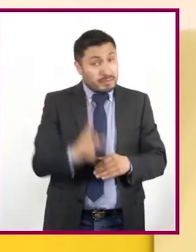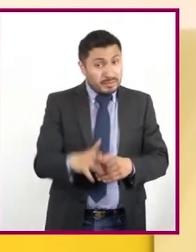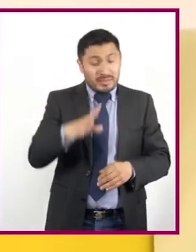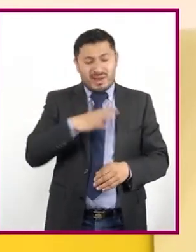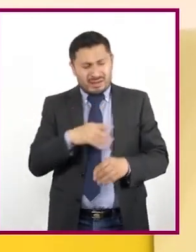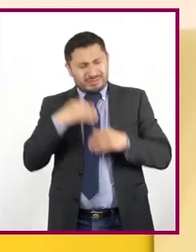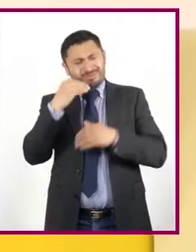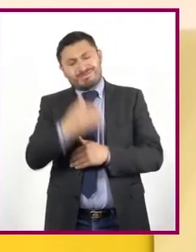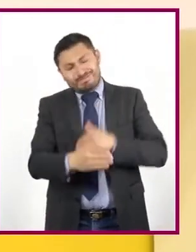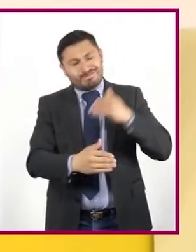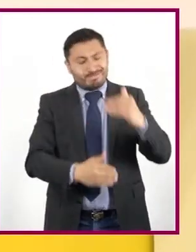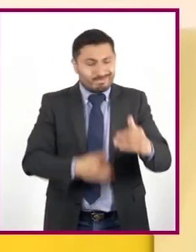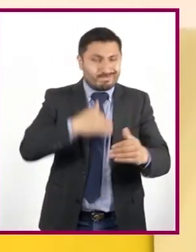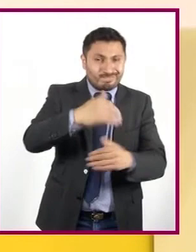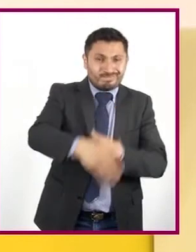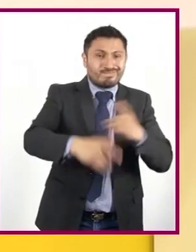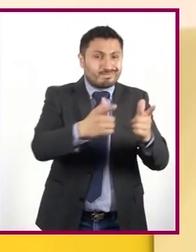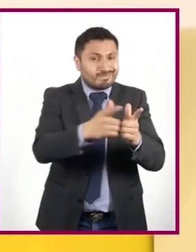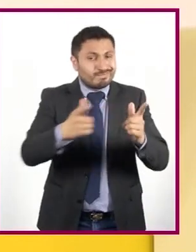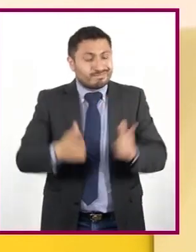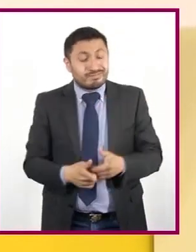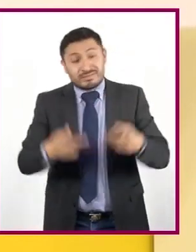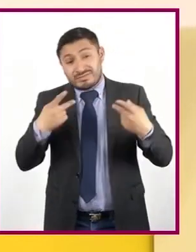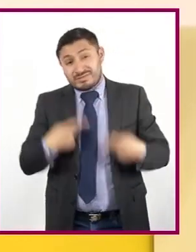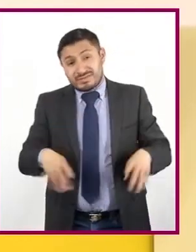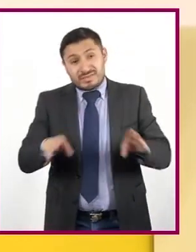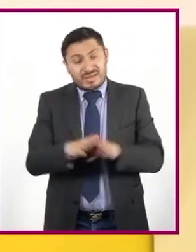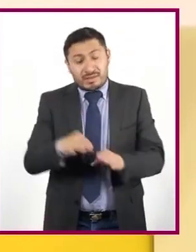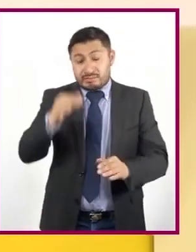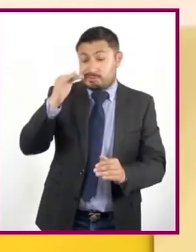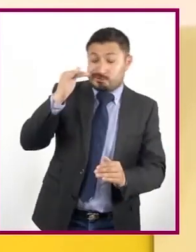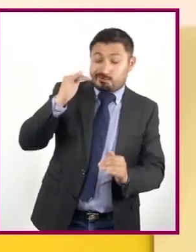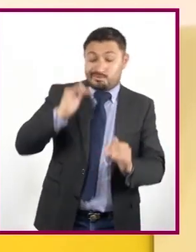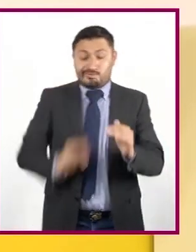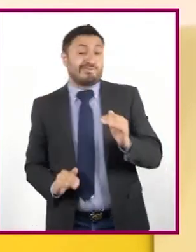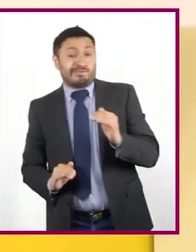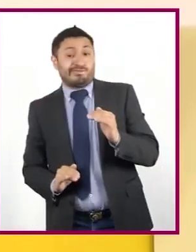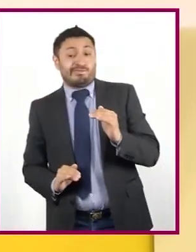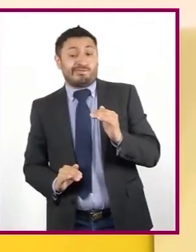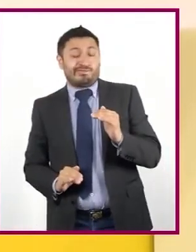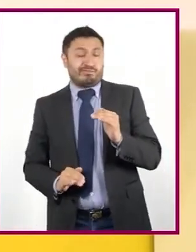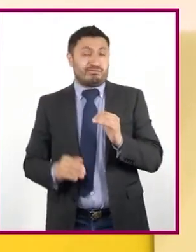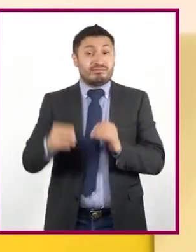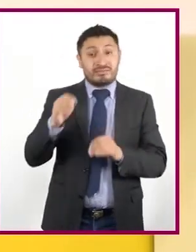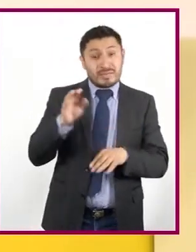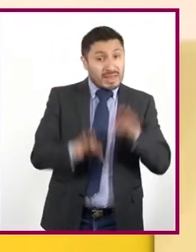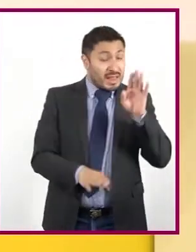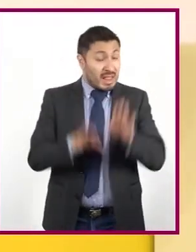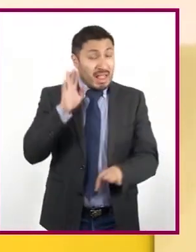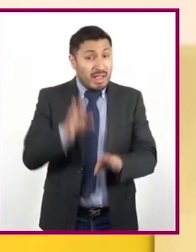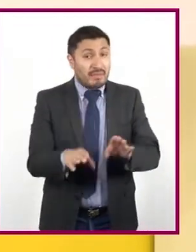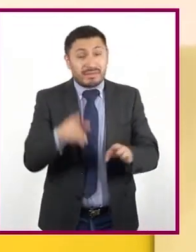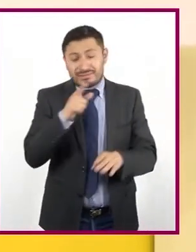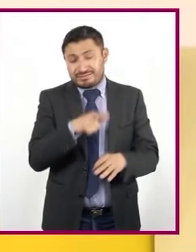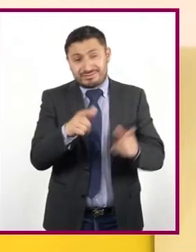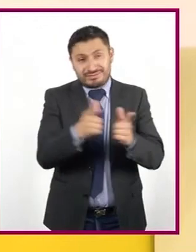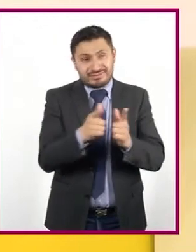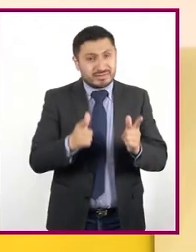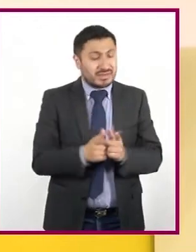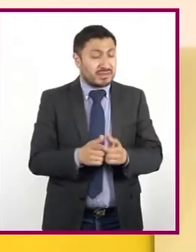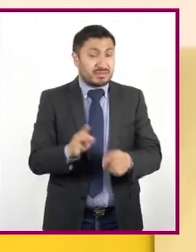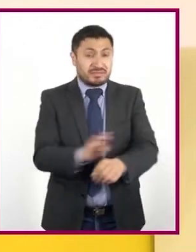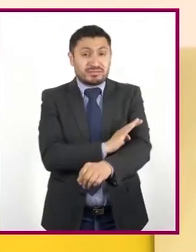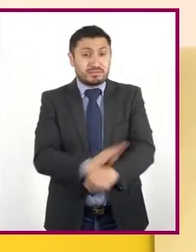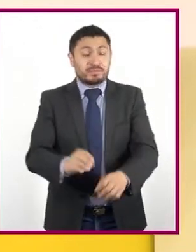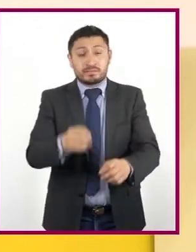continúan existiendo grupos de personas que padecen desigualdades sociales. En varios casos, son los grupos menos